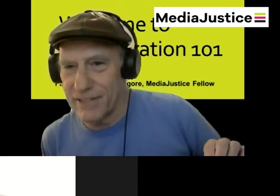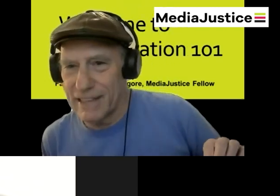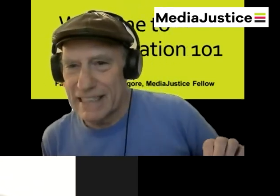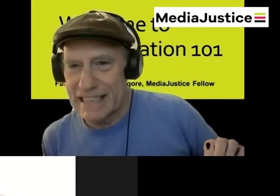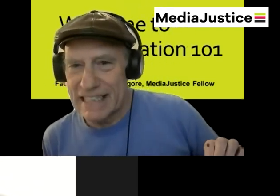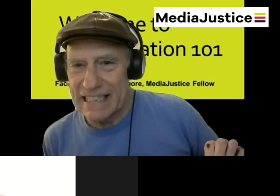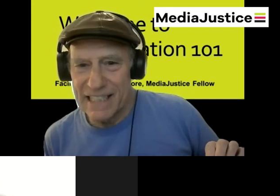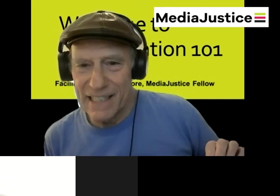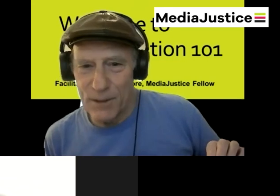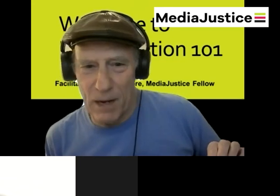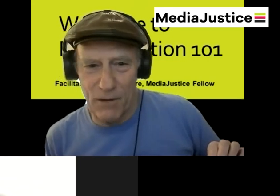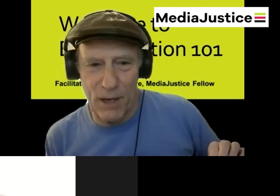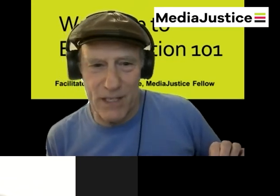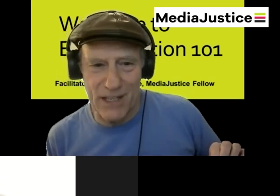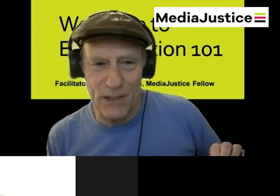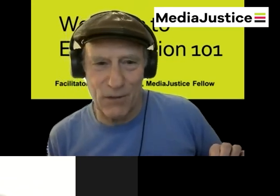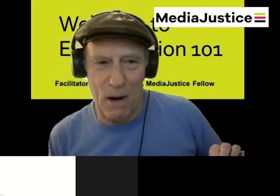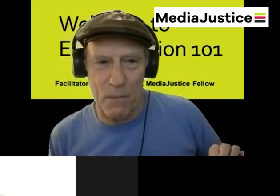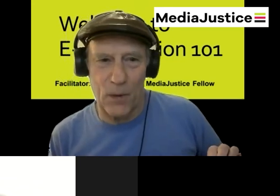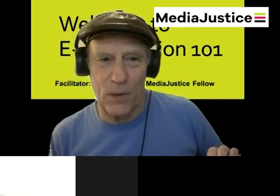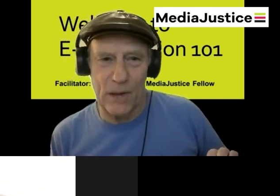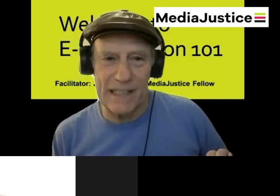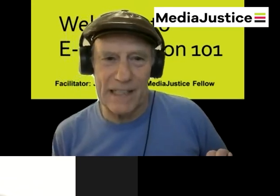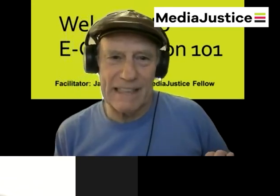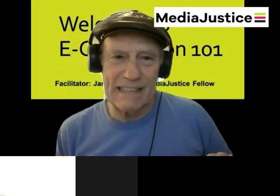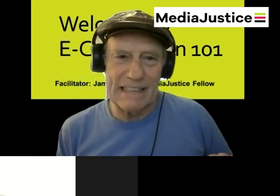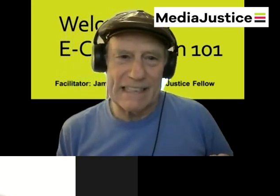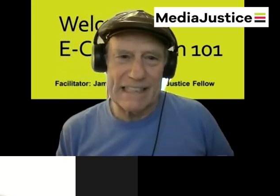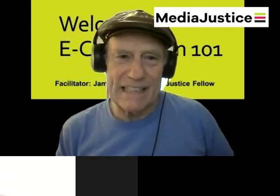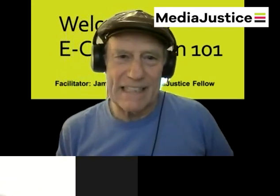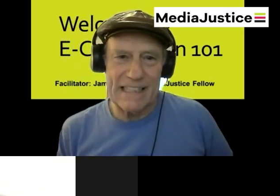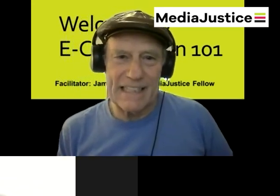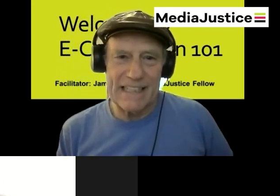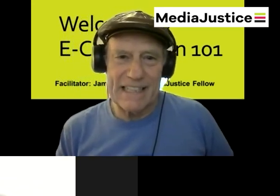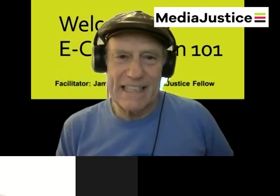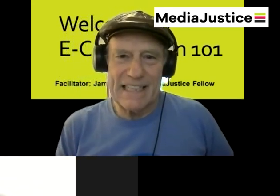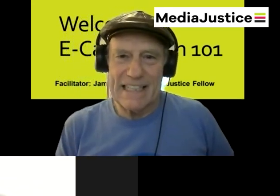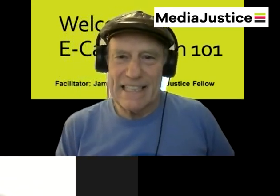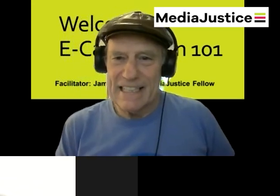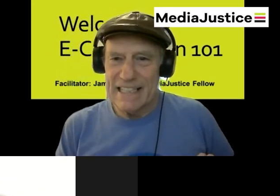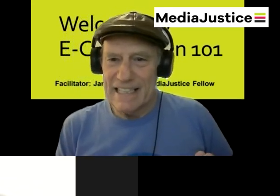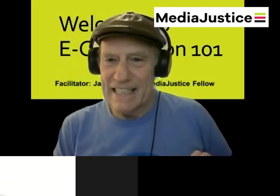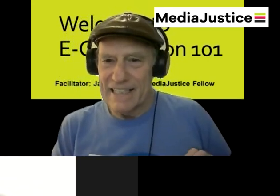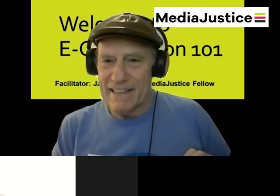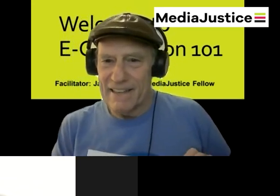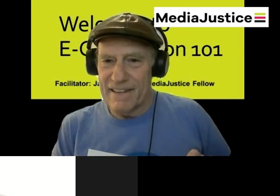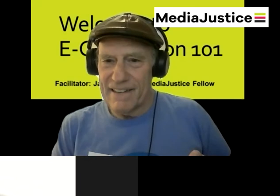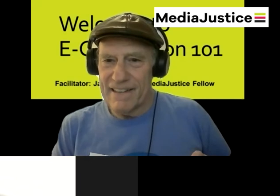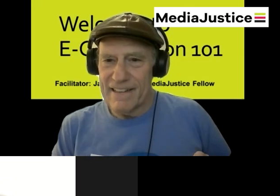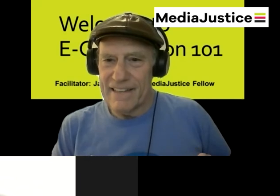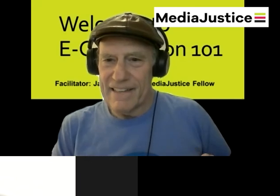tu data. ¿Cuántas personas tienen su GPS en el teléfono apagado? ¿Tenemos algún resultado de la encuesta?